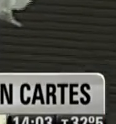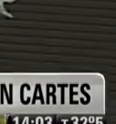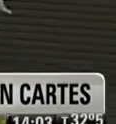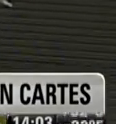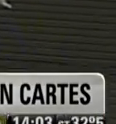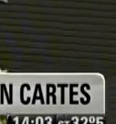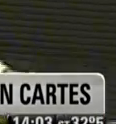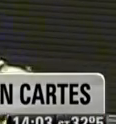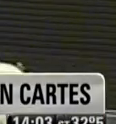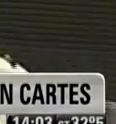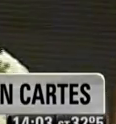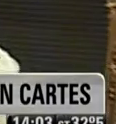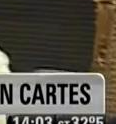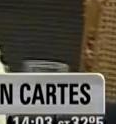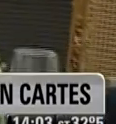paraguayo,